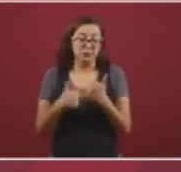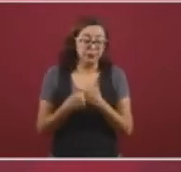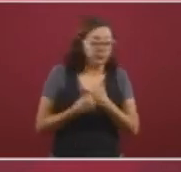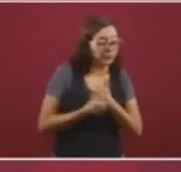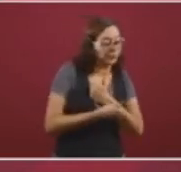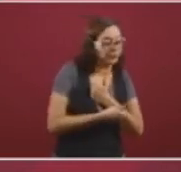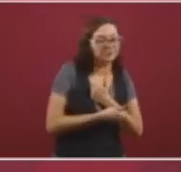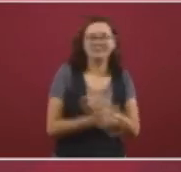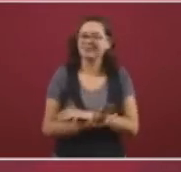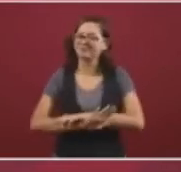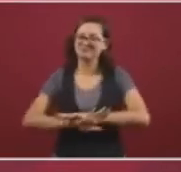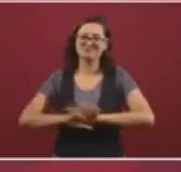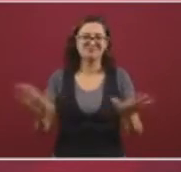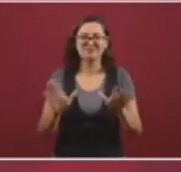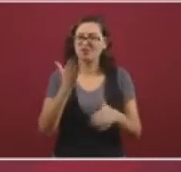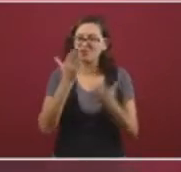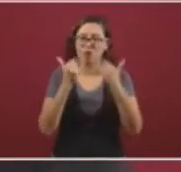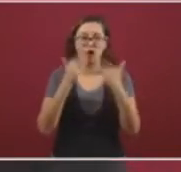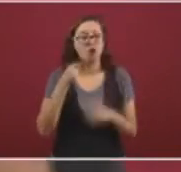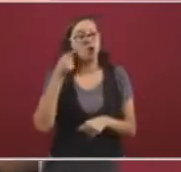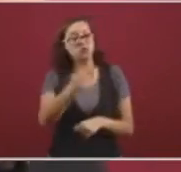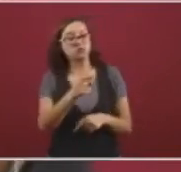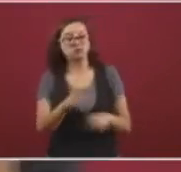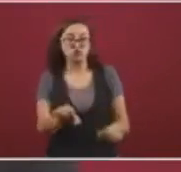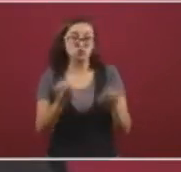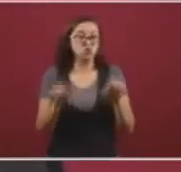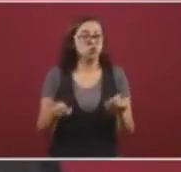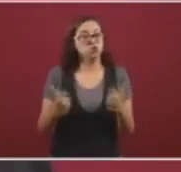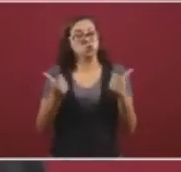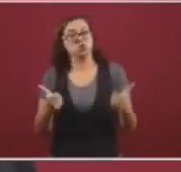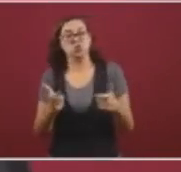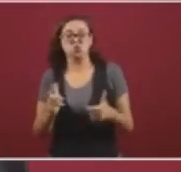de apotentados, se acaba el influyentismo.